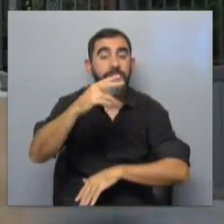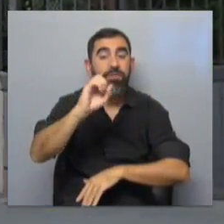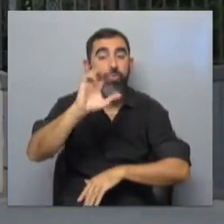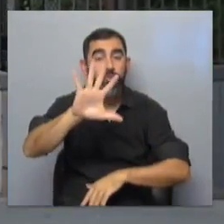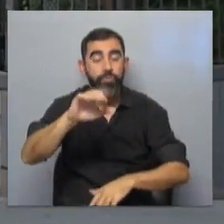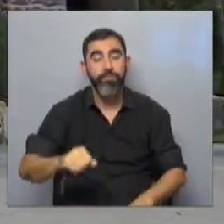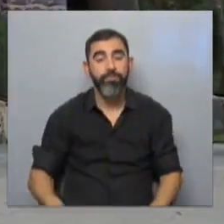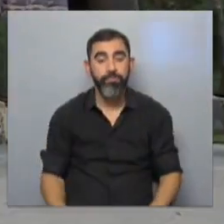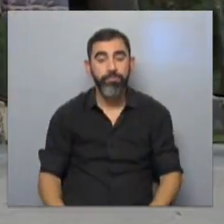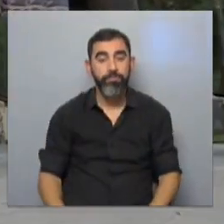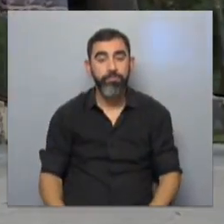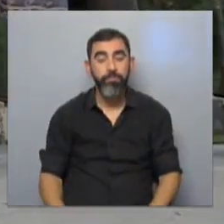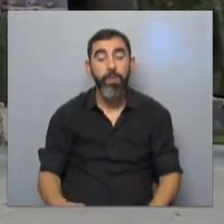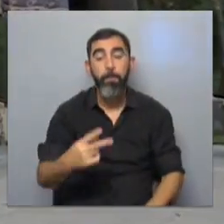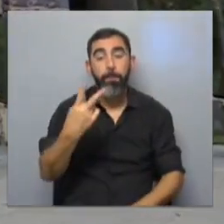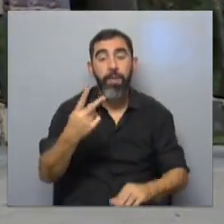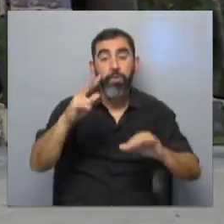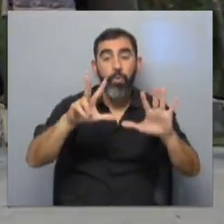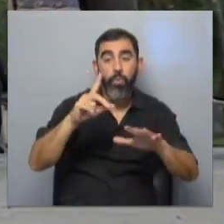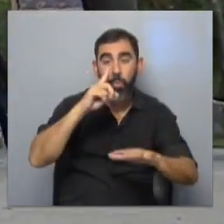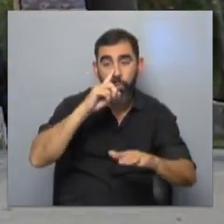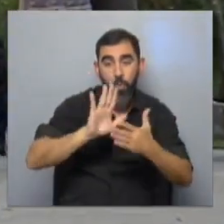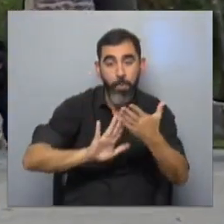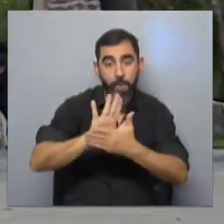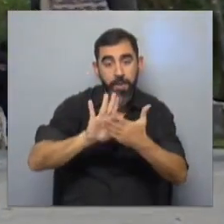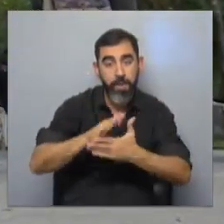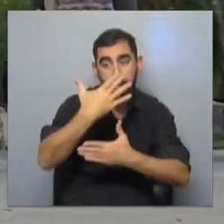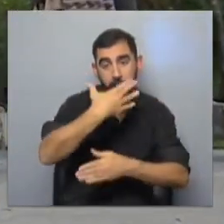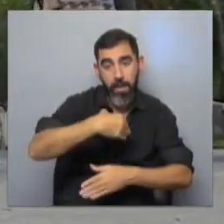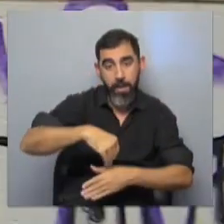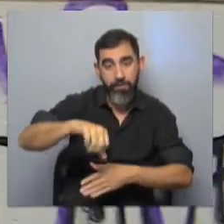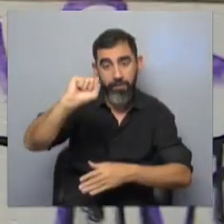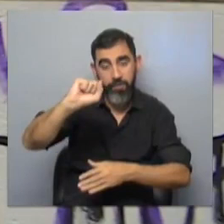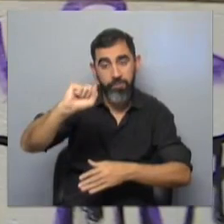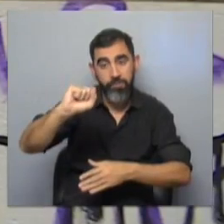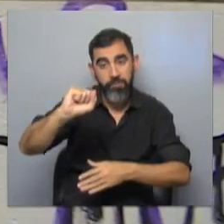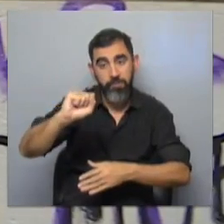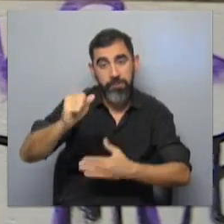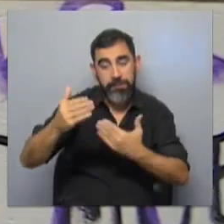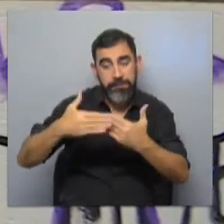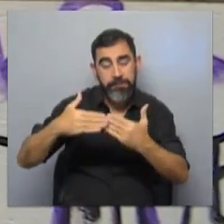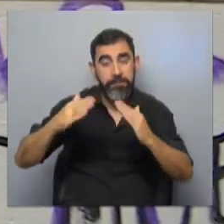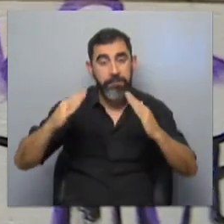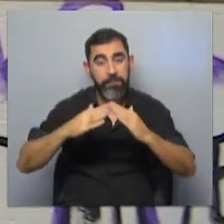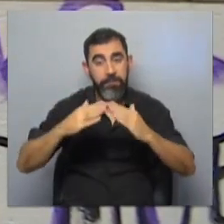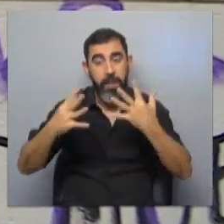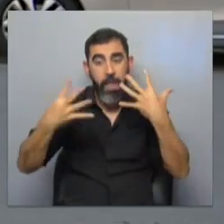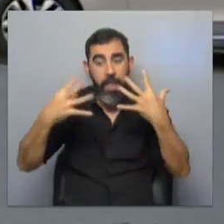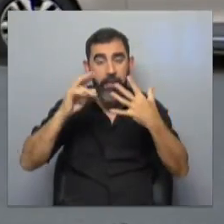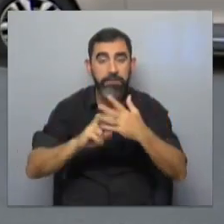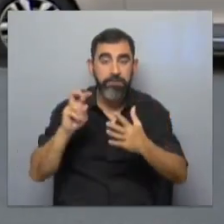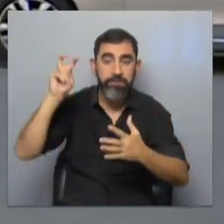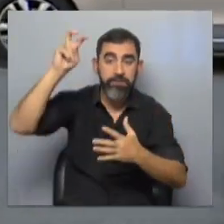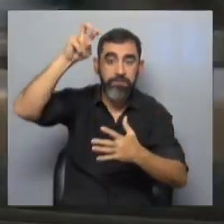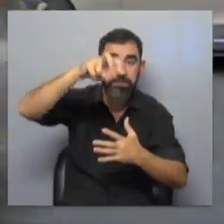1305. El 28 de junio por la mañana la trasladaron al lugar y cuando se acercó a la casa, corrió y saltó hacia